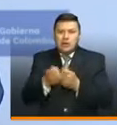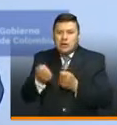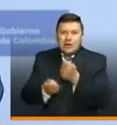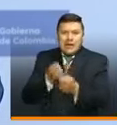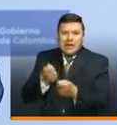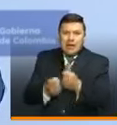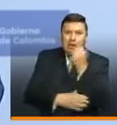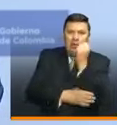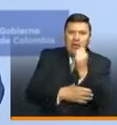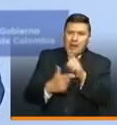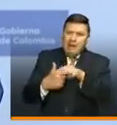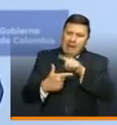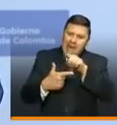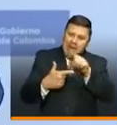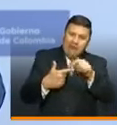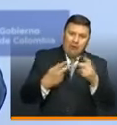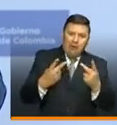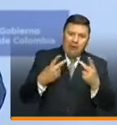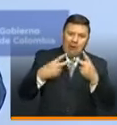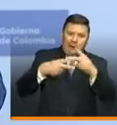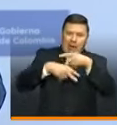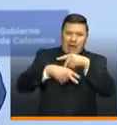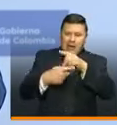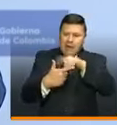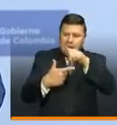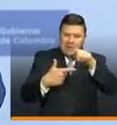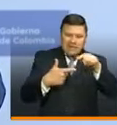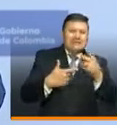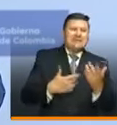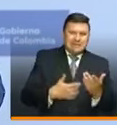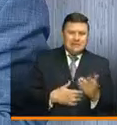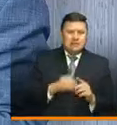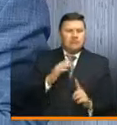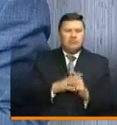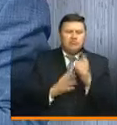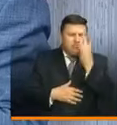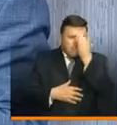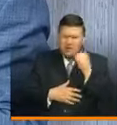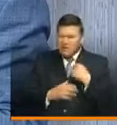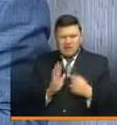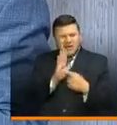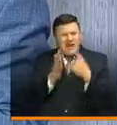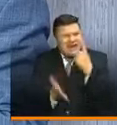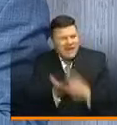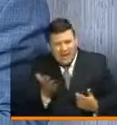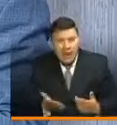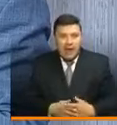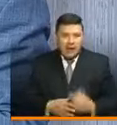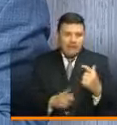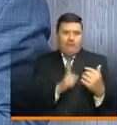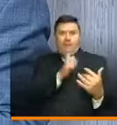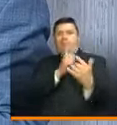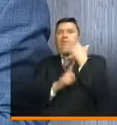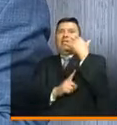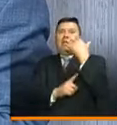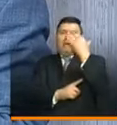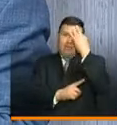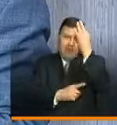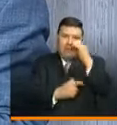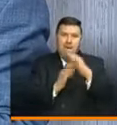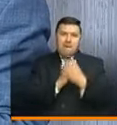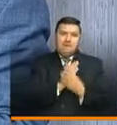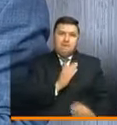que han sido necesarias adoptar pueden generar. Entonces, ¿por qué hacemos esto? Porque hay un riesgo de caída en